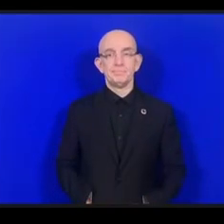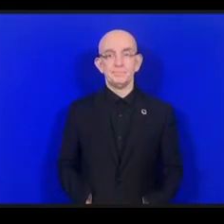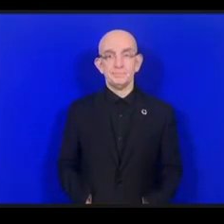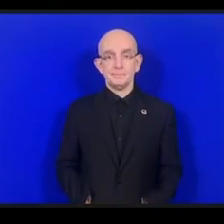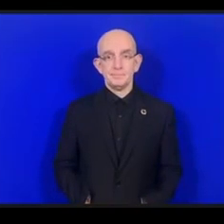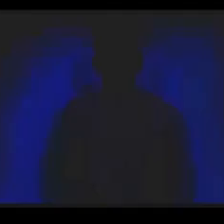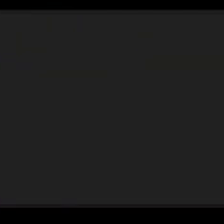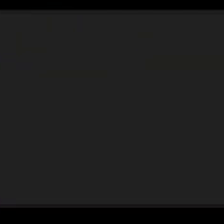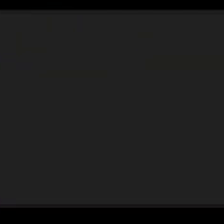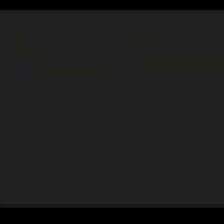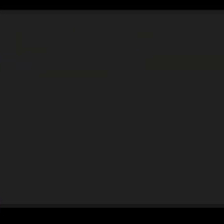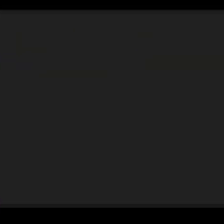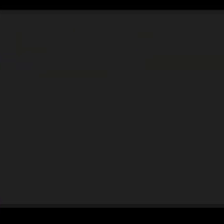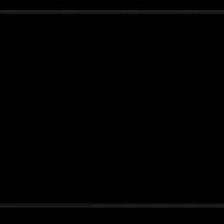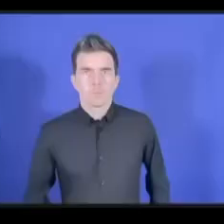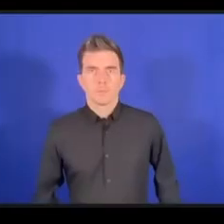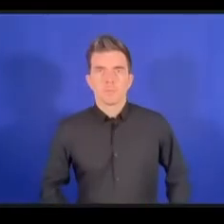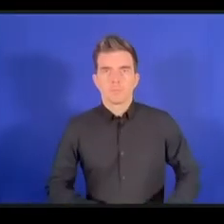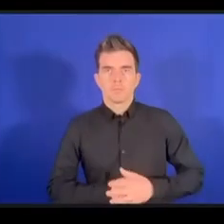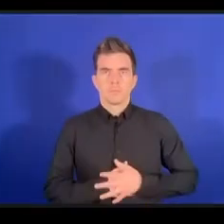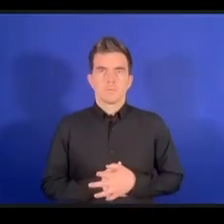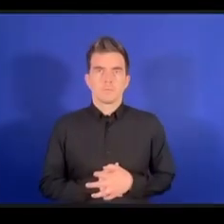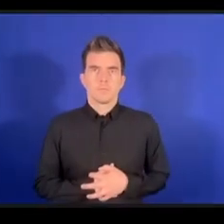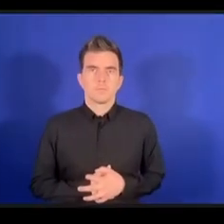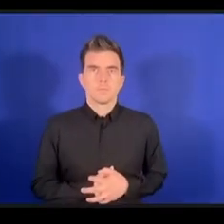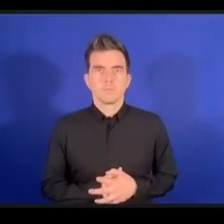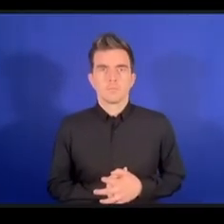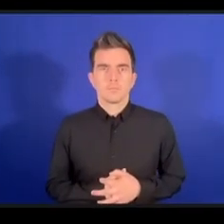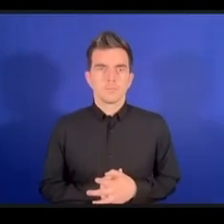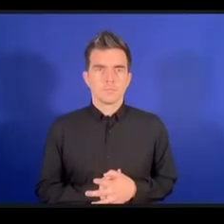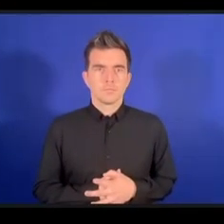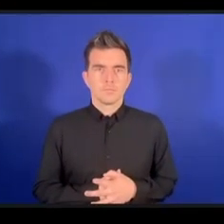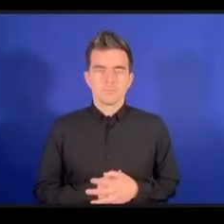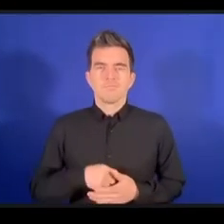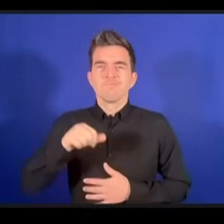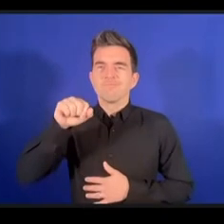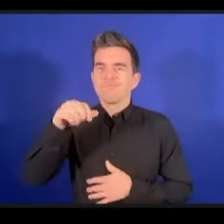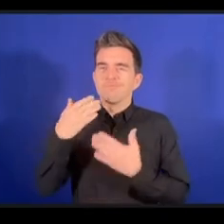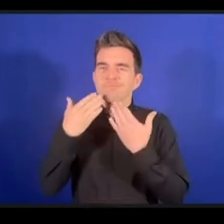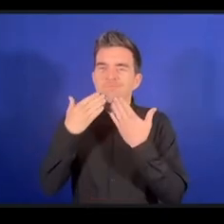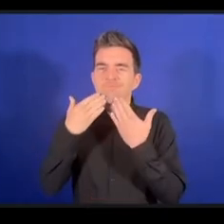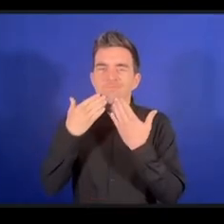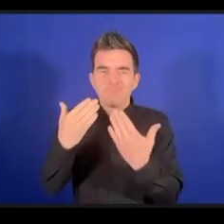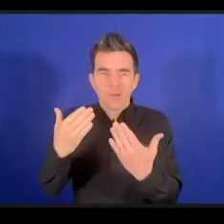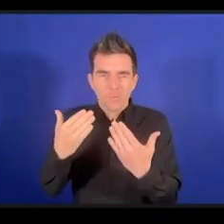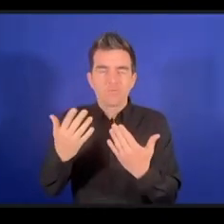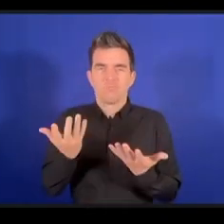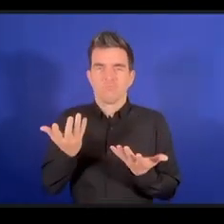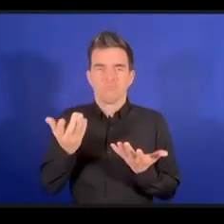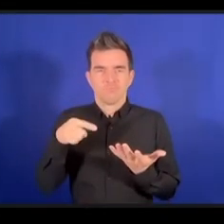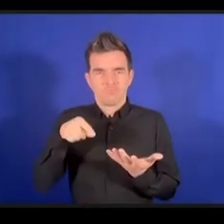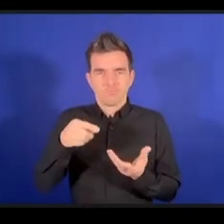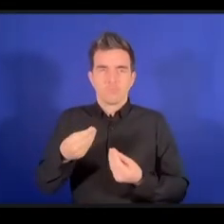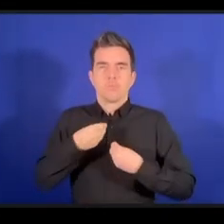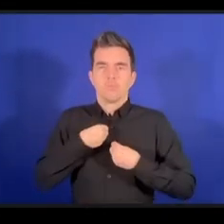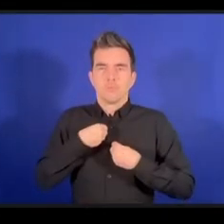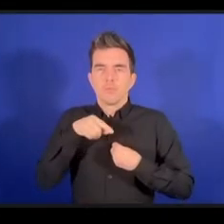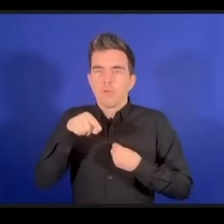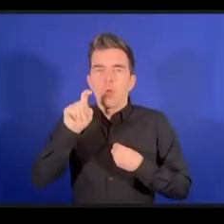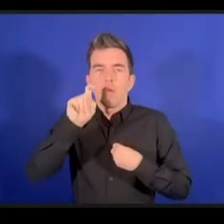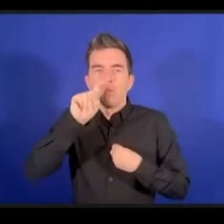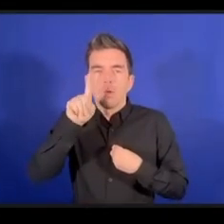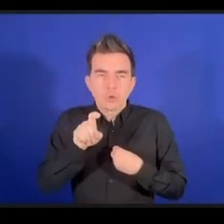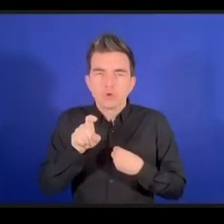Sí muchísimas gracias por brindarme la oportunidad de intervenir por la pregunta que planteas como ha mencionado usted la